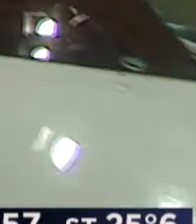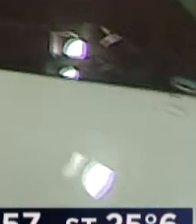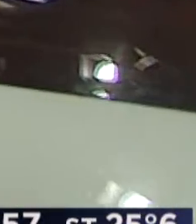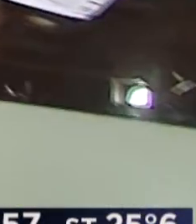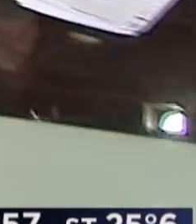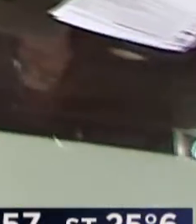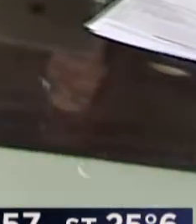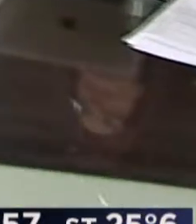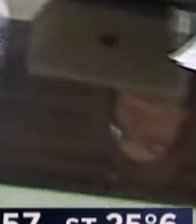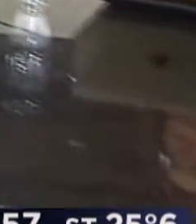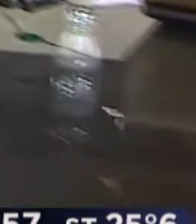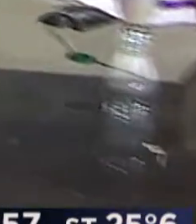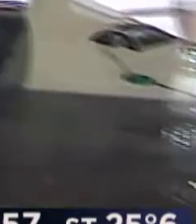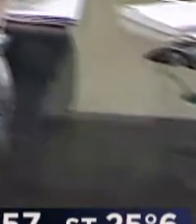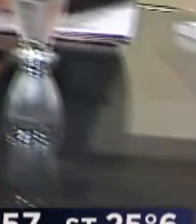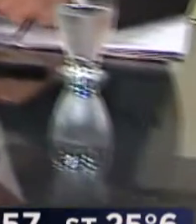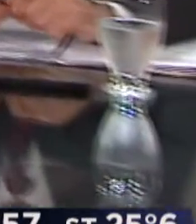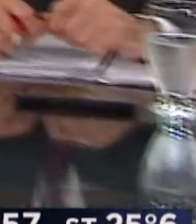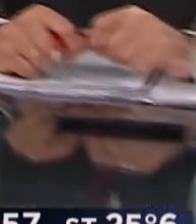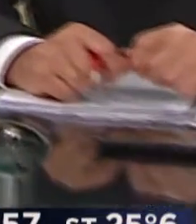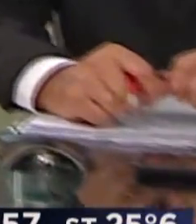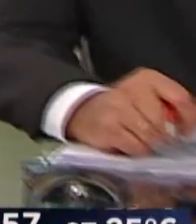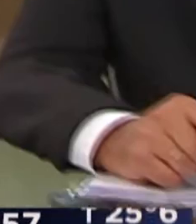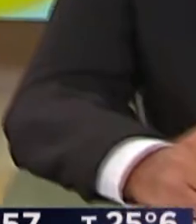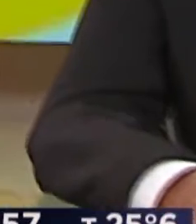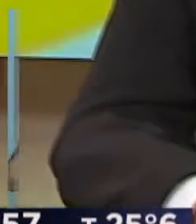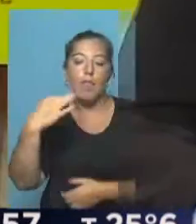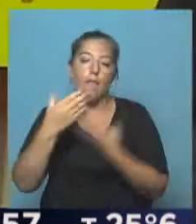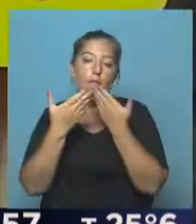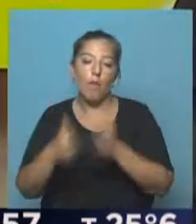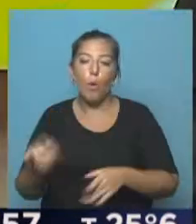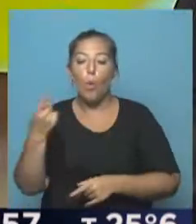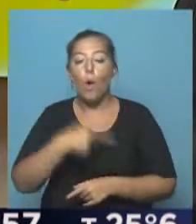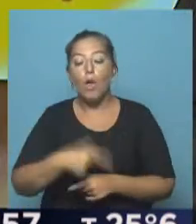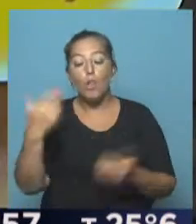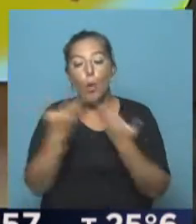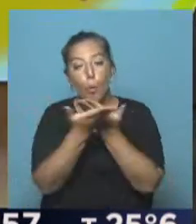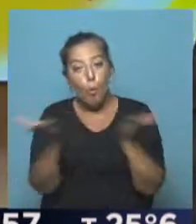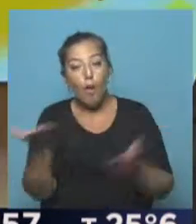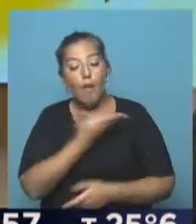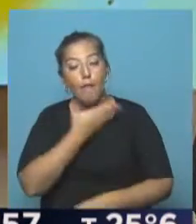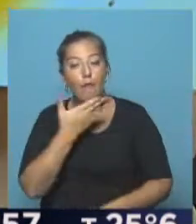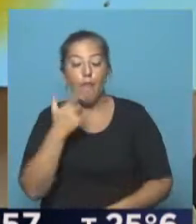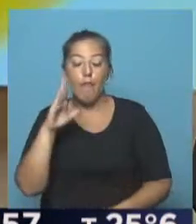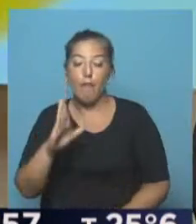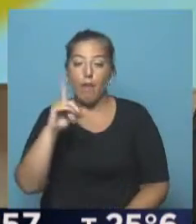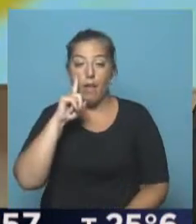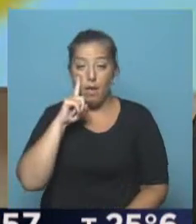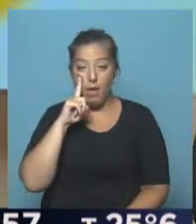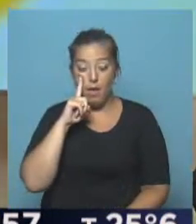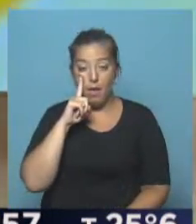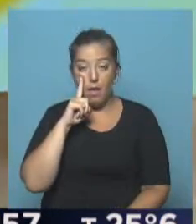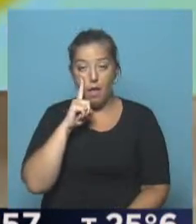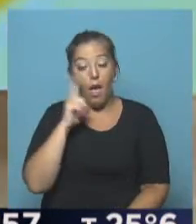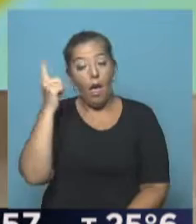El asesor de seguridad de Donald Trump, Michael Flynn, tuvo que renunciar finalmente cuando se hicieron públicas que el FBI, cuando se hizo público que el FBI tenía